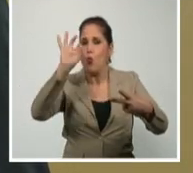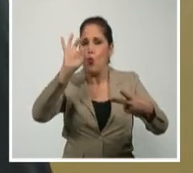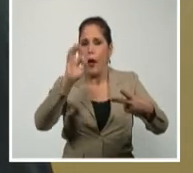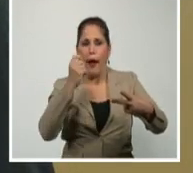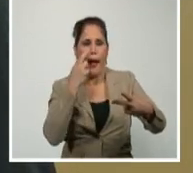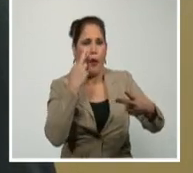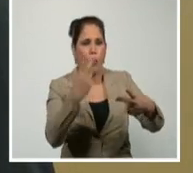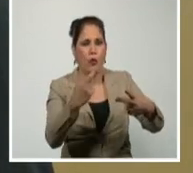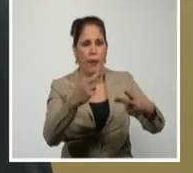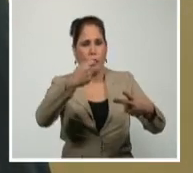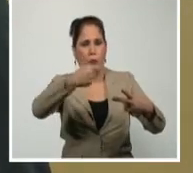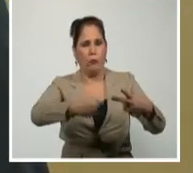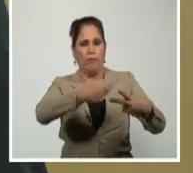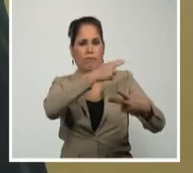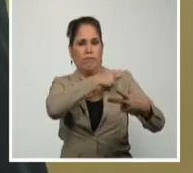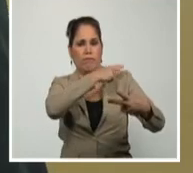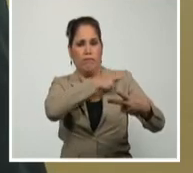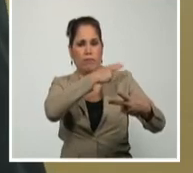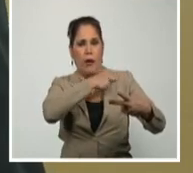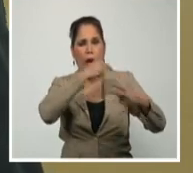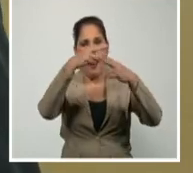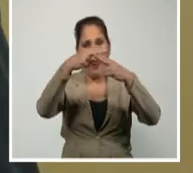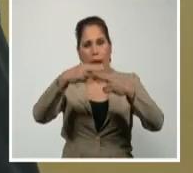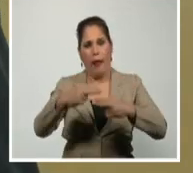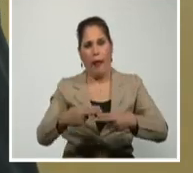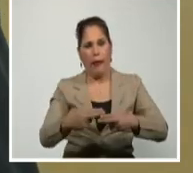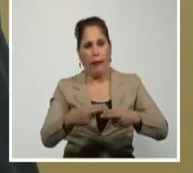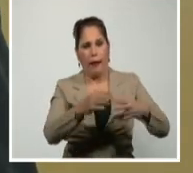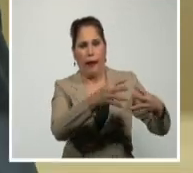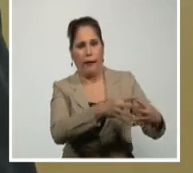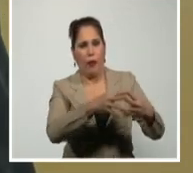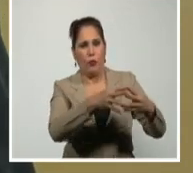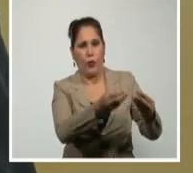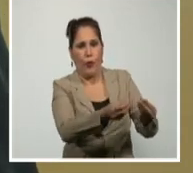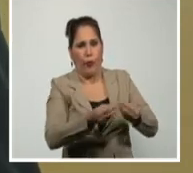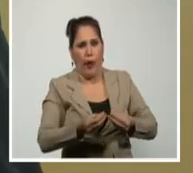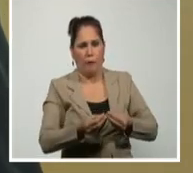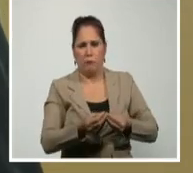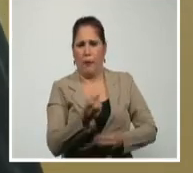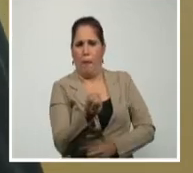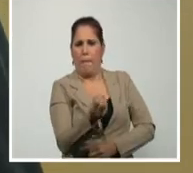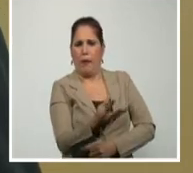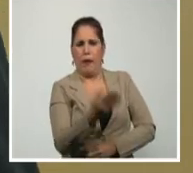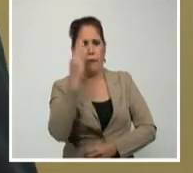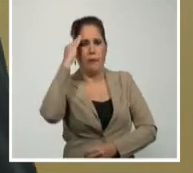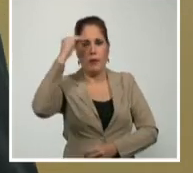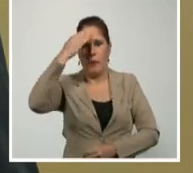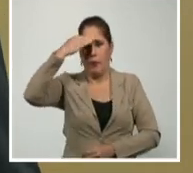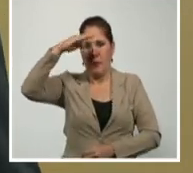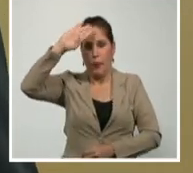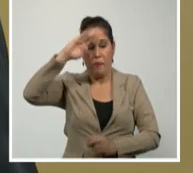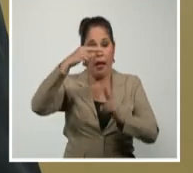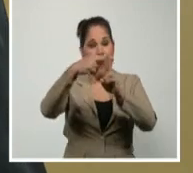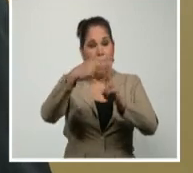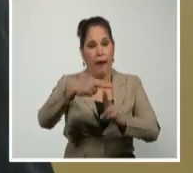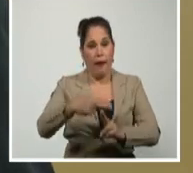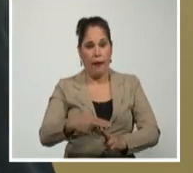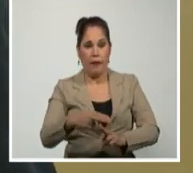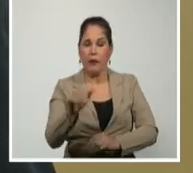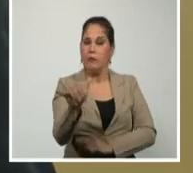no le reconoce autoridad a las listas de calificación de países que emite el Departamento de Estado. Estas son listas, como la